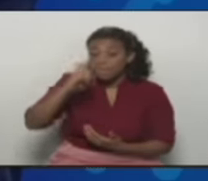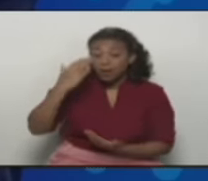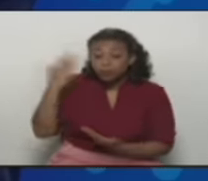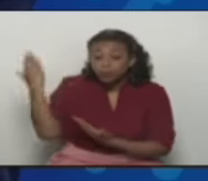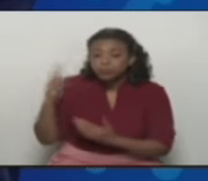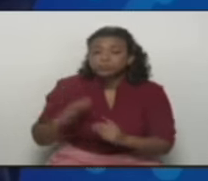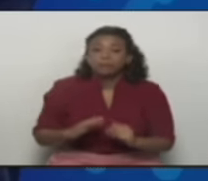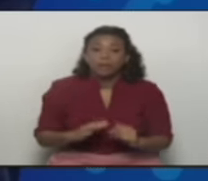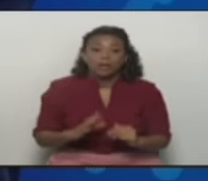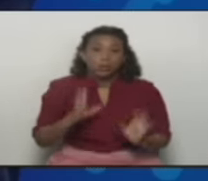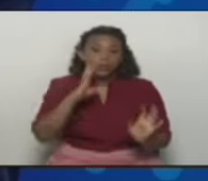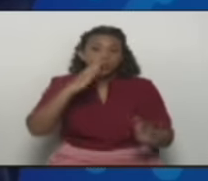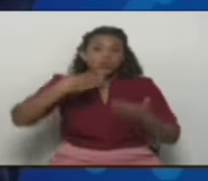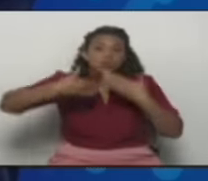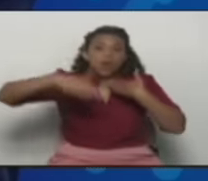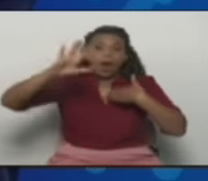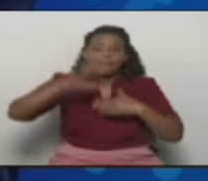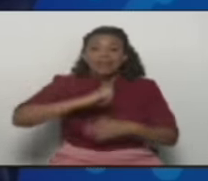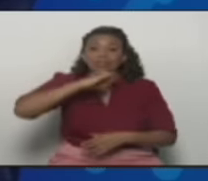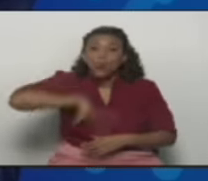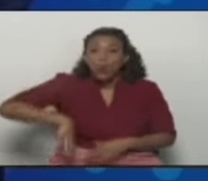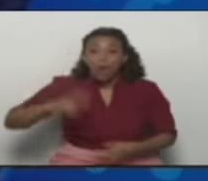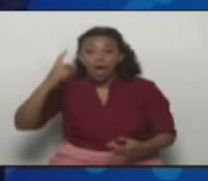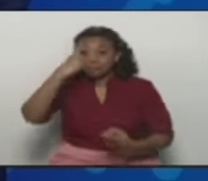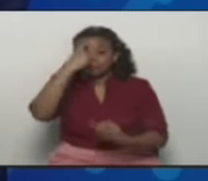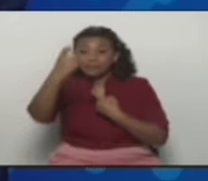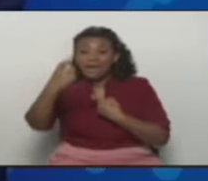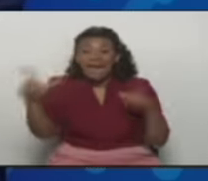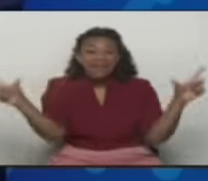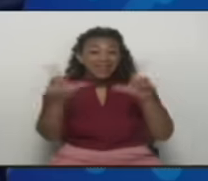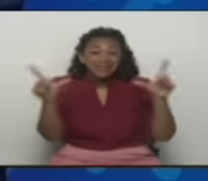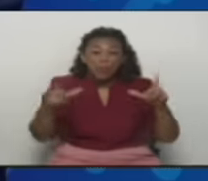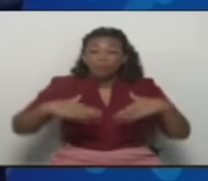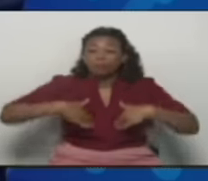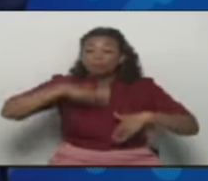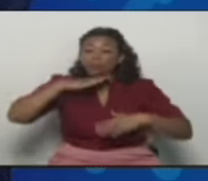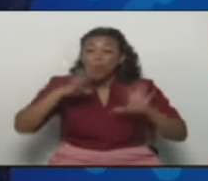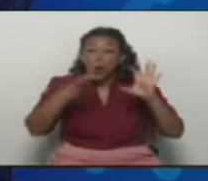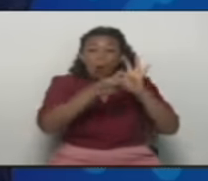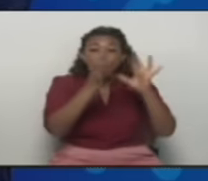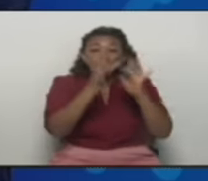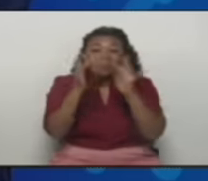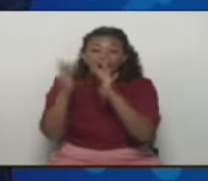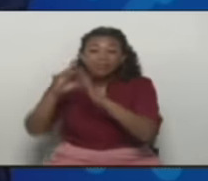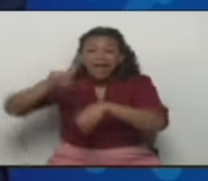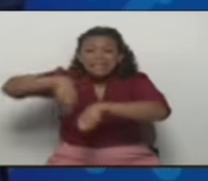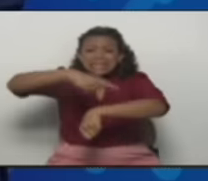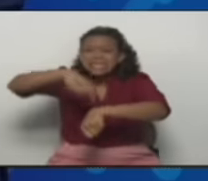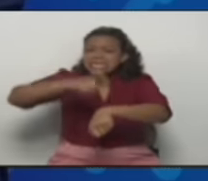Eso quedó para la historia. Las televisoras todas se encadenaron durante días.